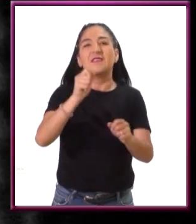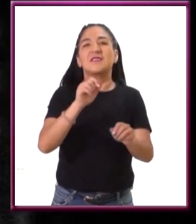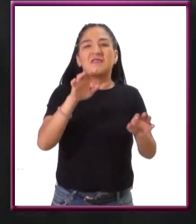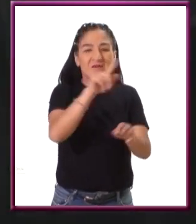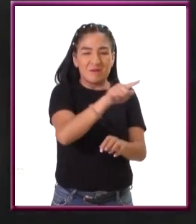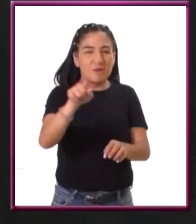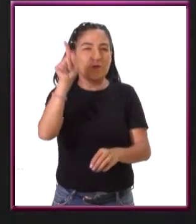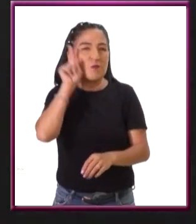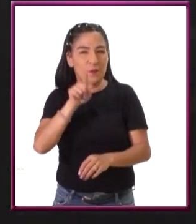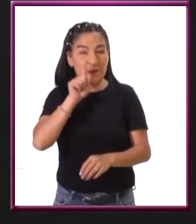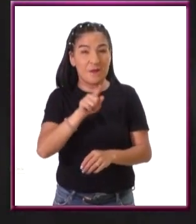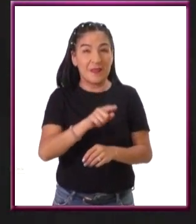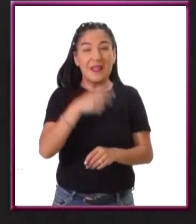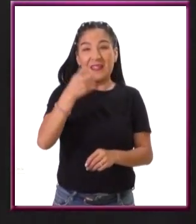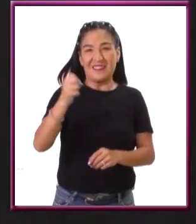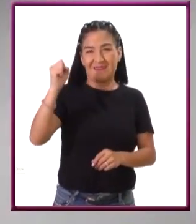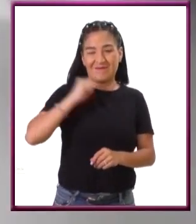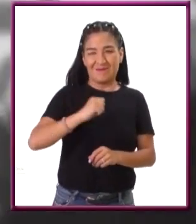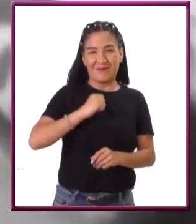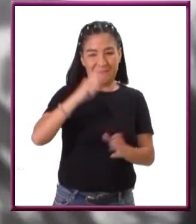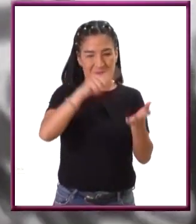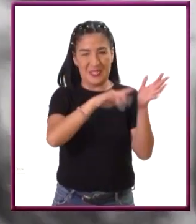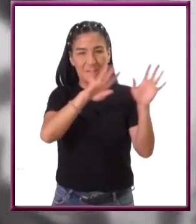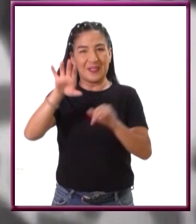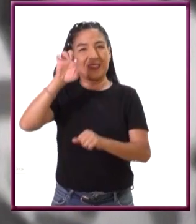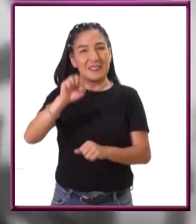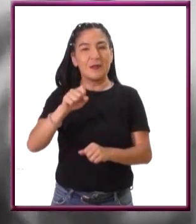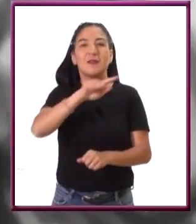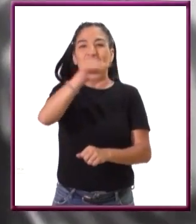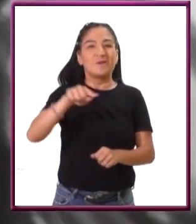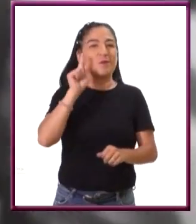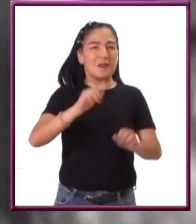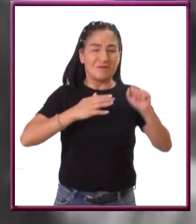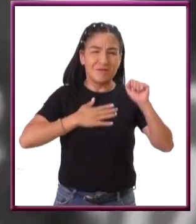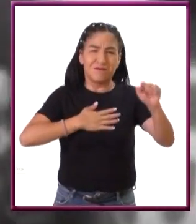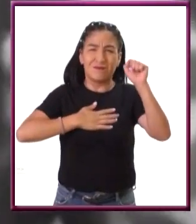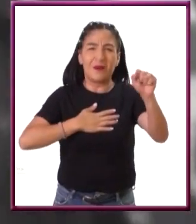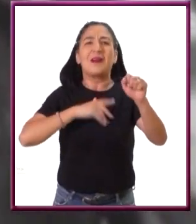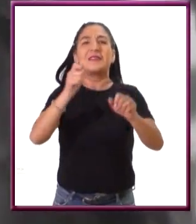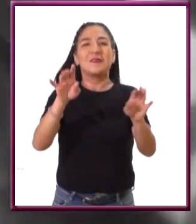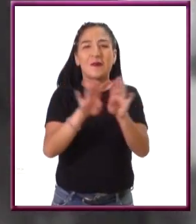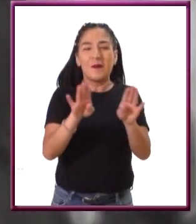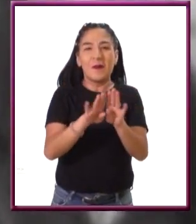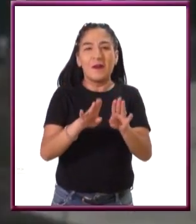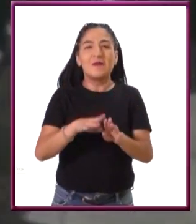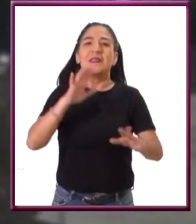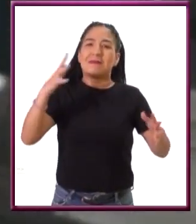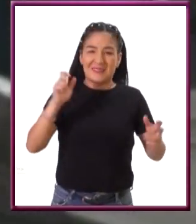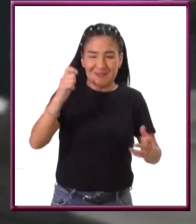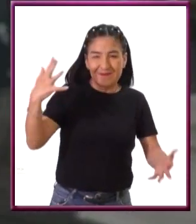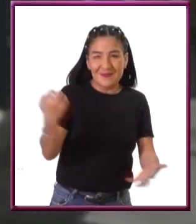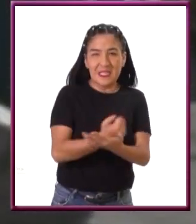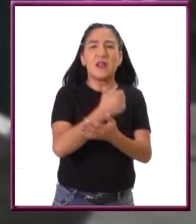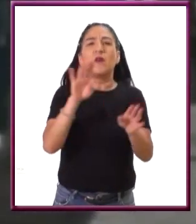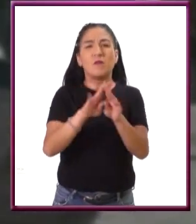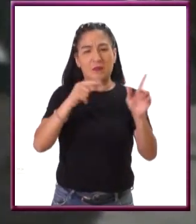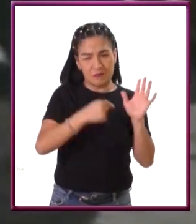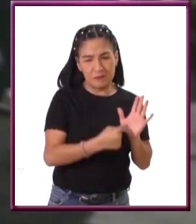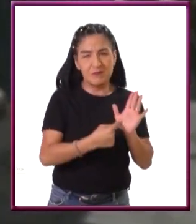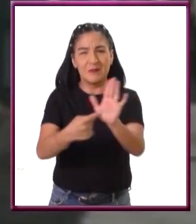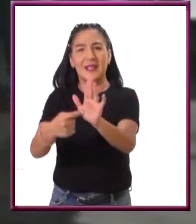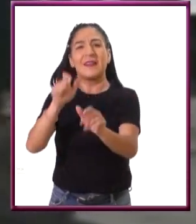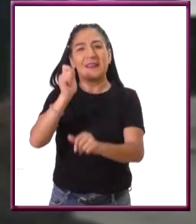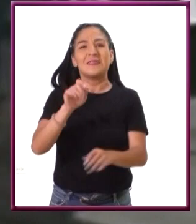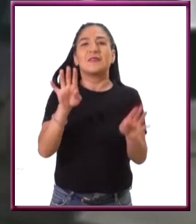género. A partir de los años 60, el movimiento feminista gana terreno y busca demostrar que ni la naturaleza